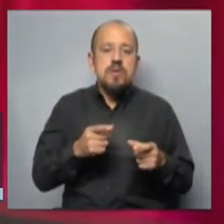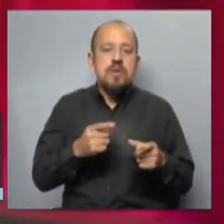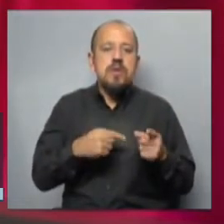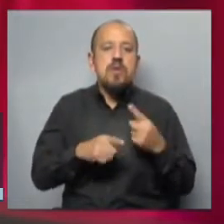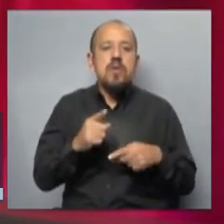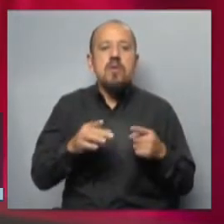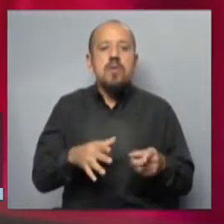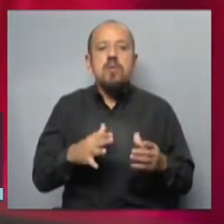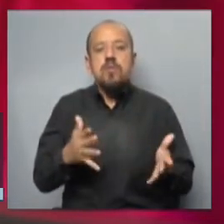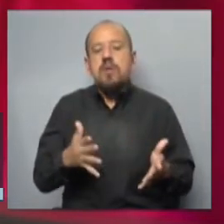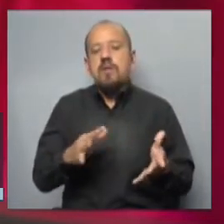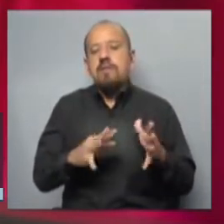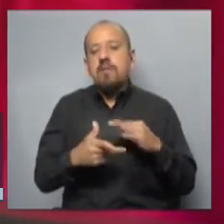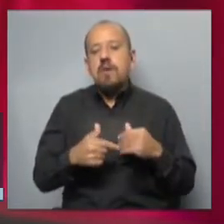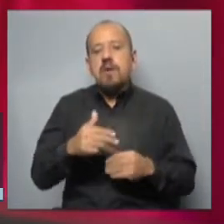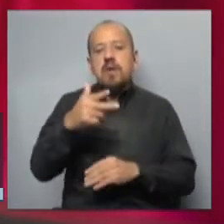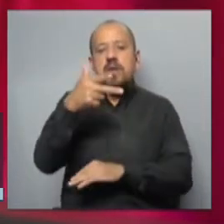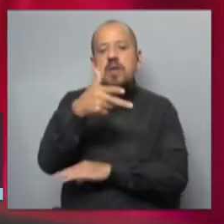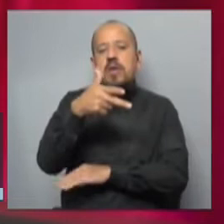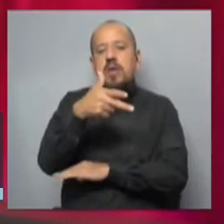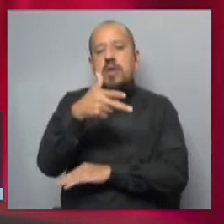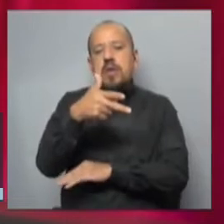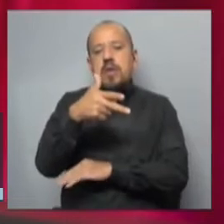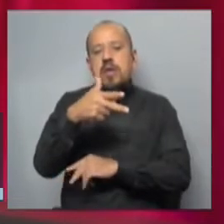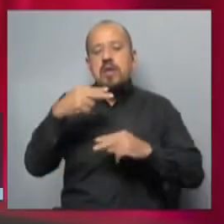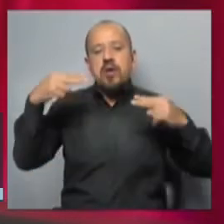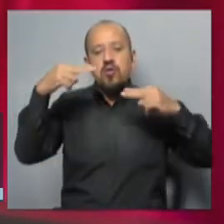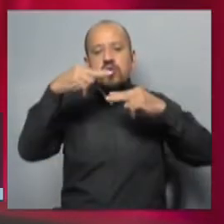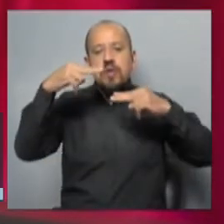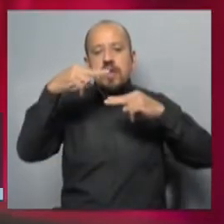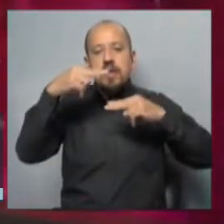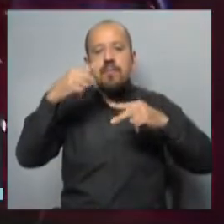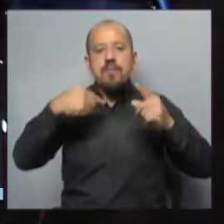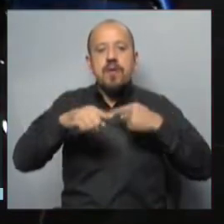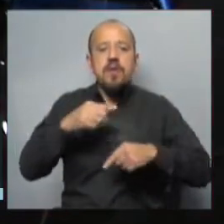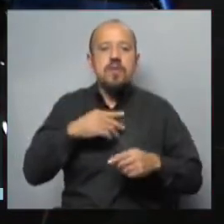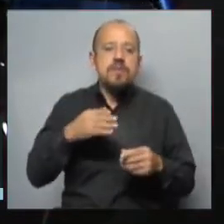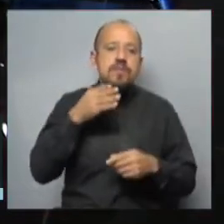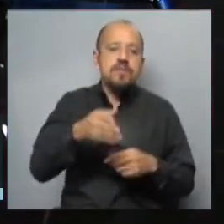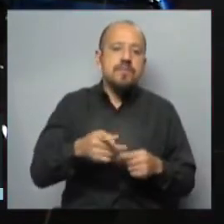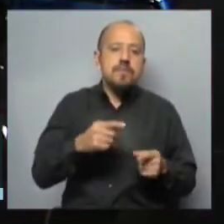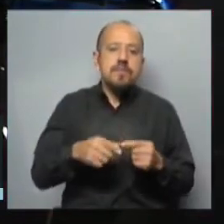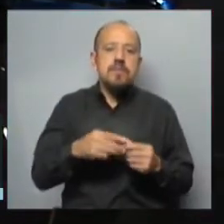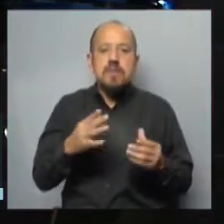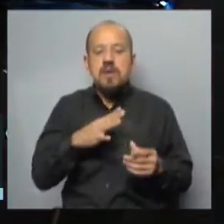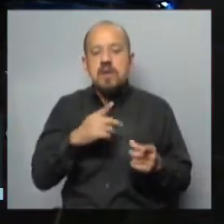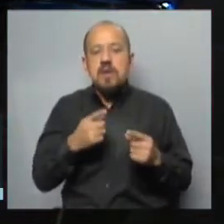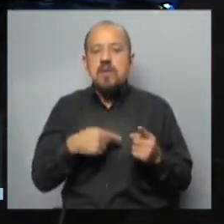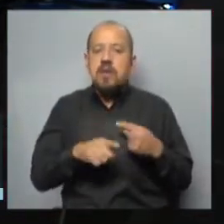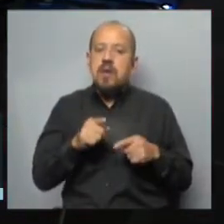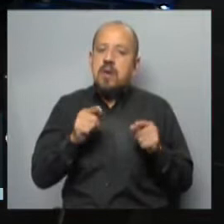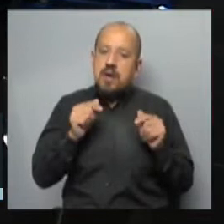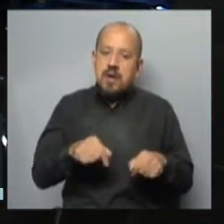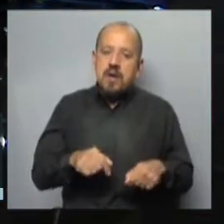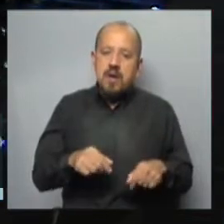estar como una especie de hostel se hacen todos aquí y tienen monitores que van por la medicación para ver si están compensados pero eso todavía